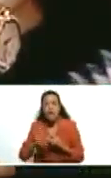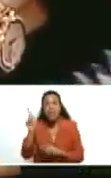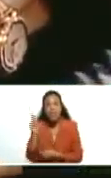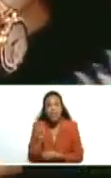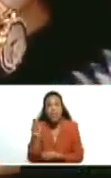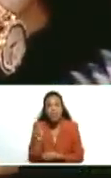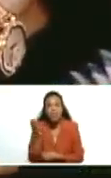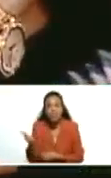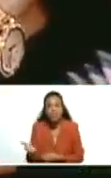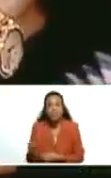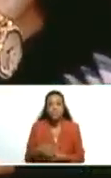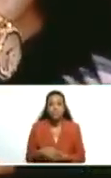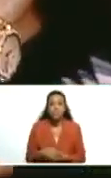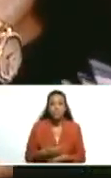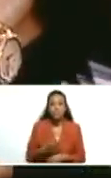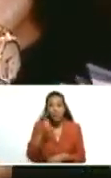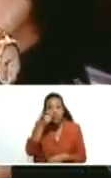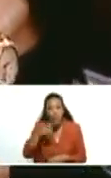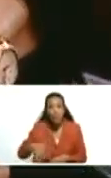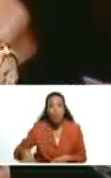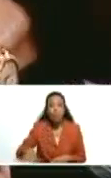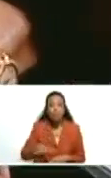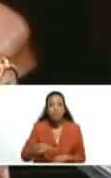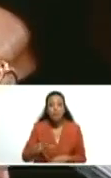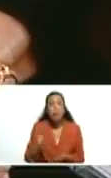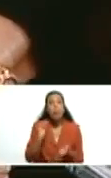diputada del pueblo,